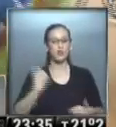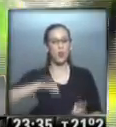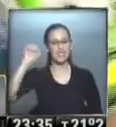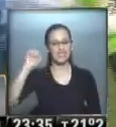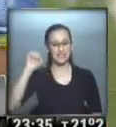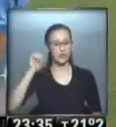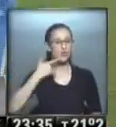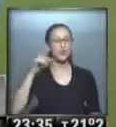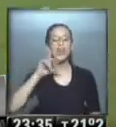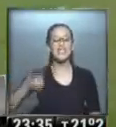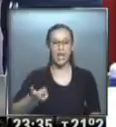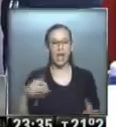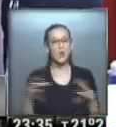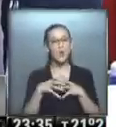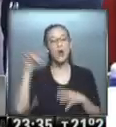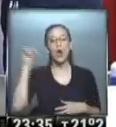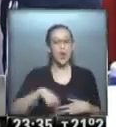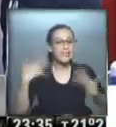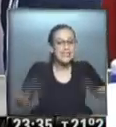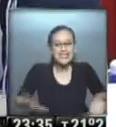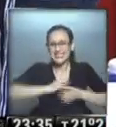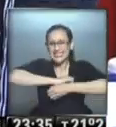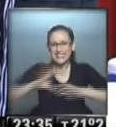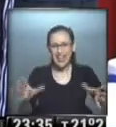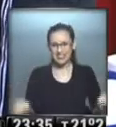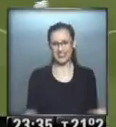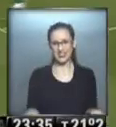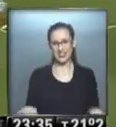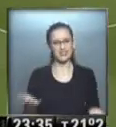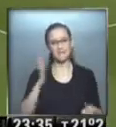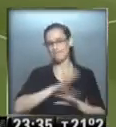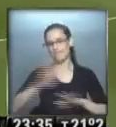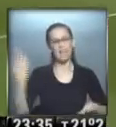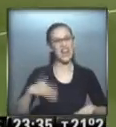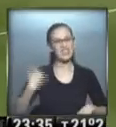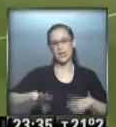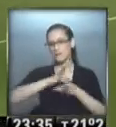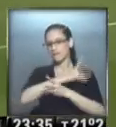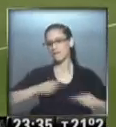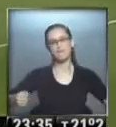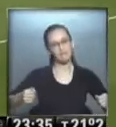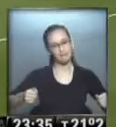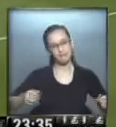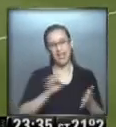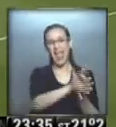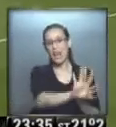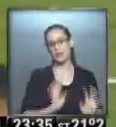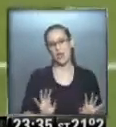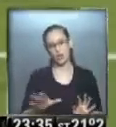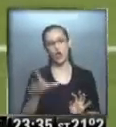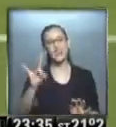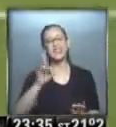conjunto nacional que hoy no le salió absolutamente nada. Se terminó el sueño para los chicos argentinos dirigidos por Humbertito Grondona.